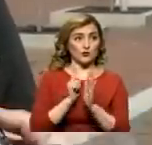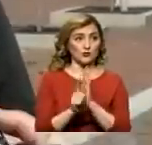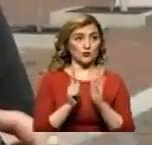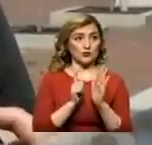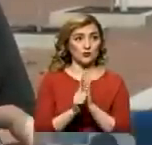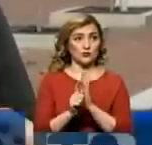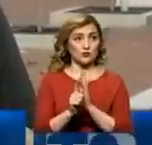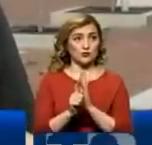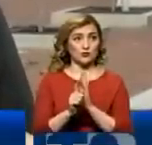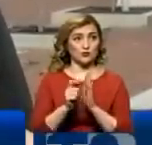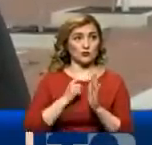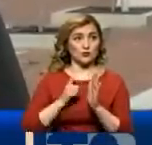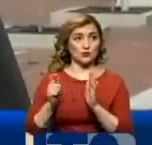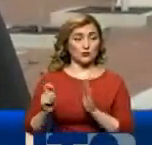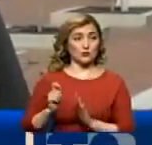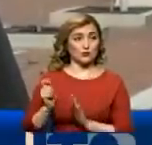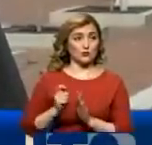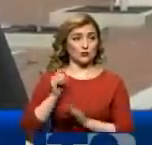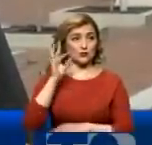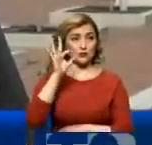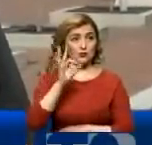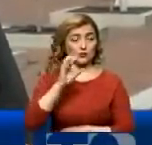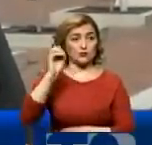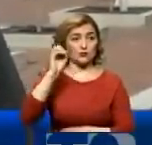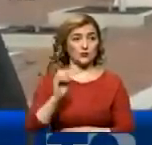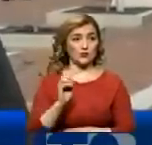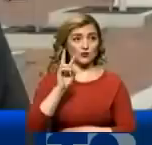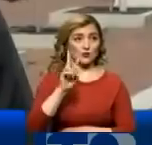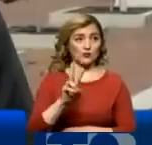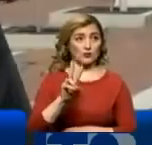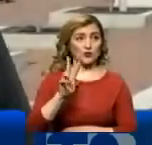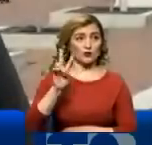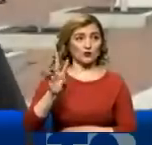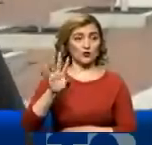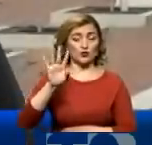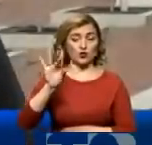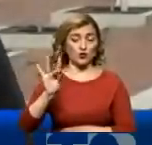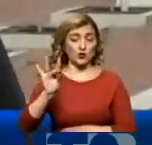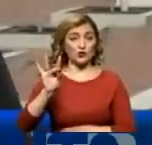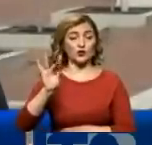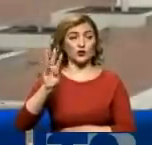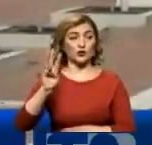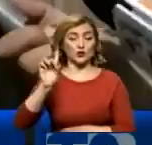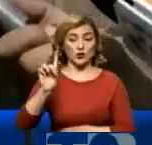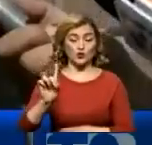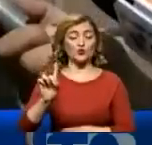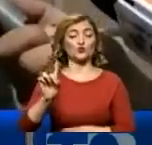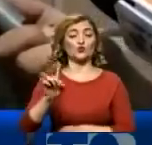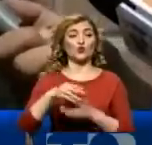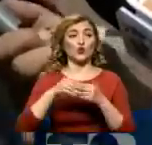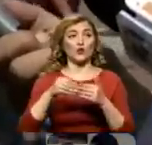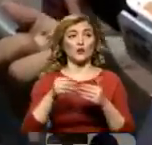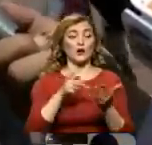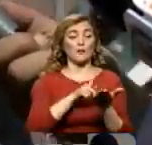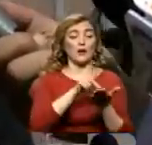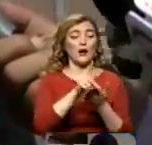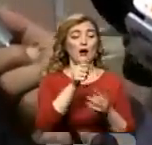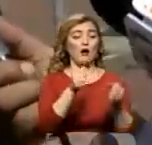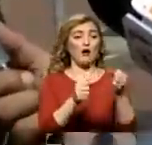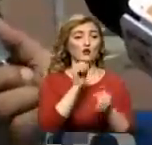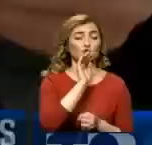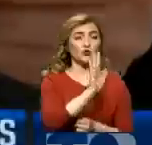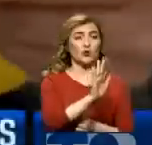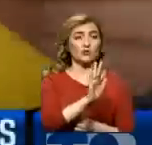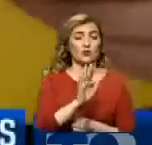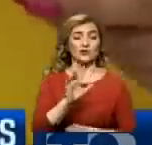le depositara el 90% de mi sueldo, $2,861, que era para la letra del carro que ella en la actualidad estaba pagando. Era $300.